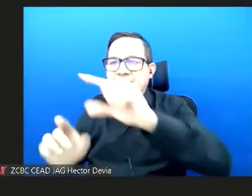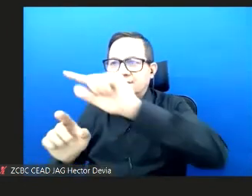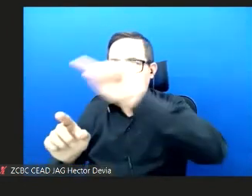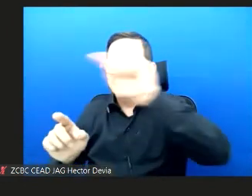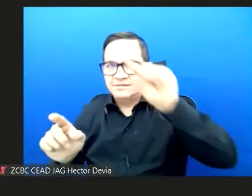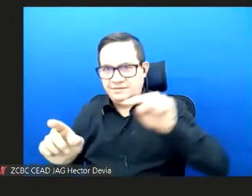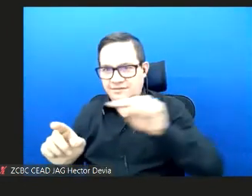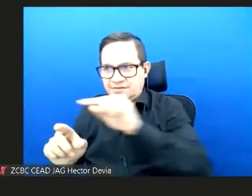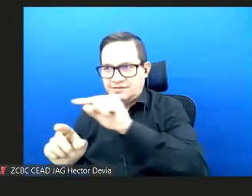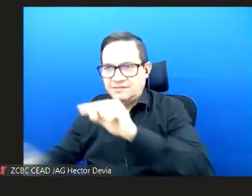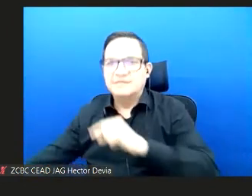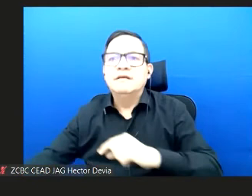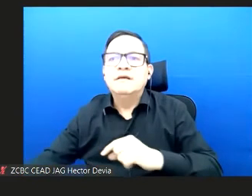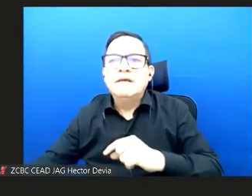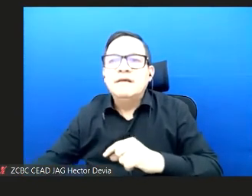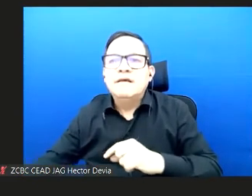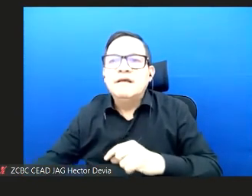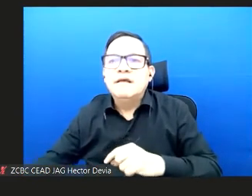ahí.